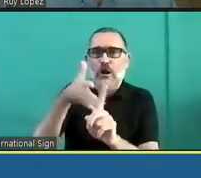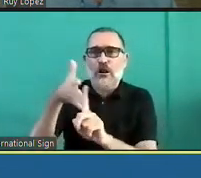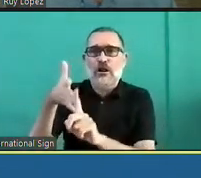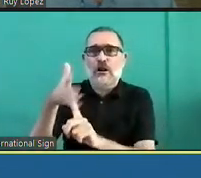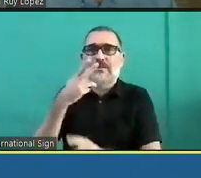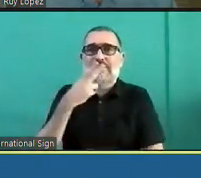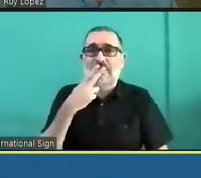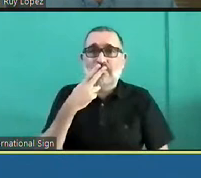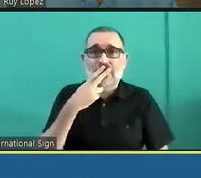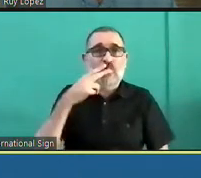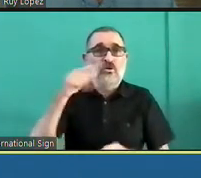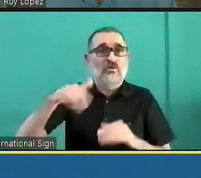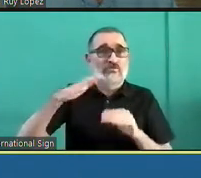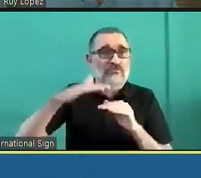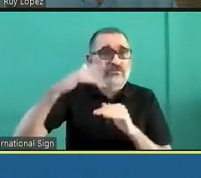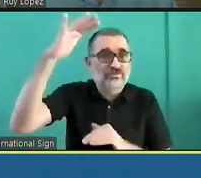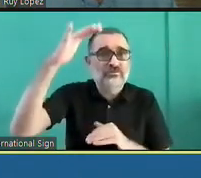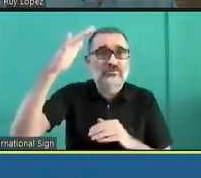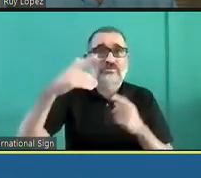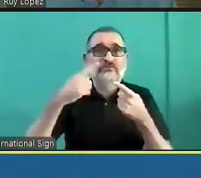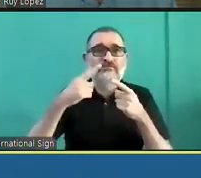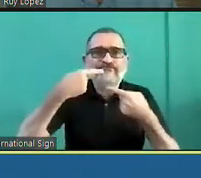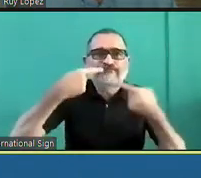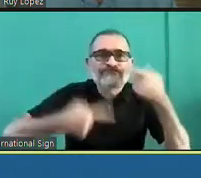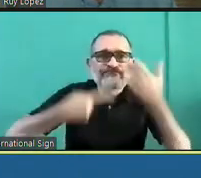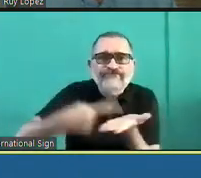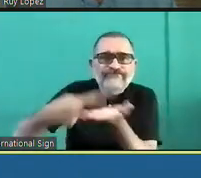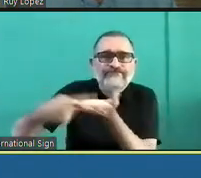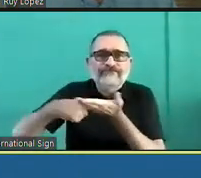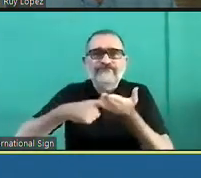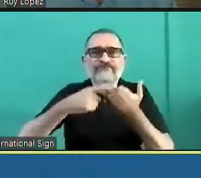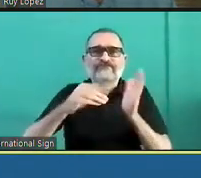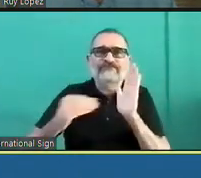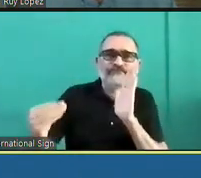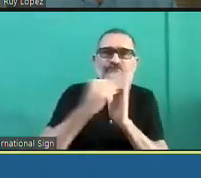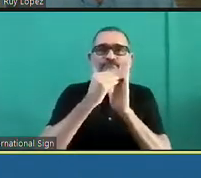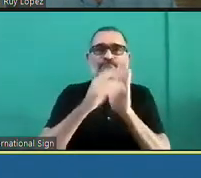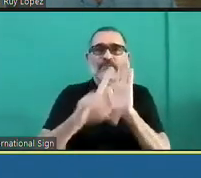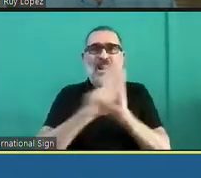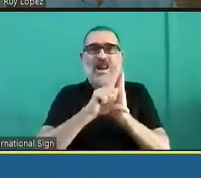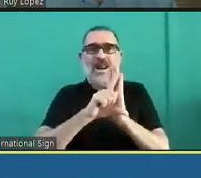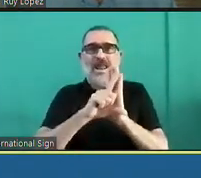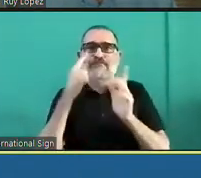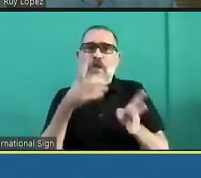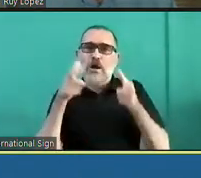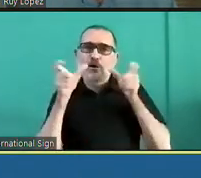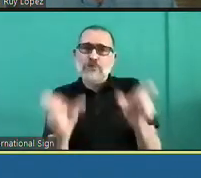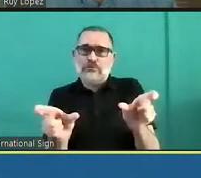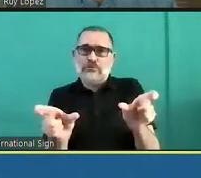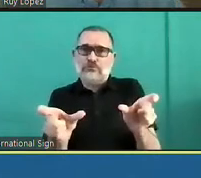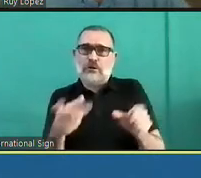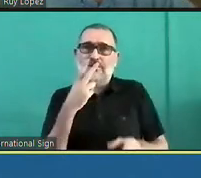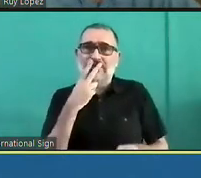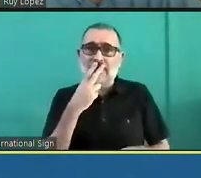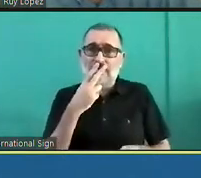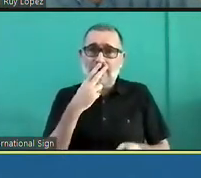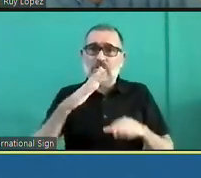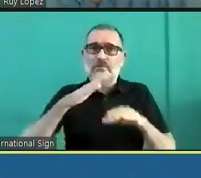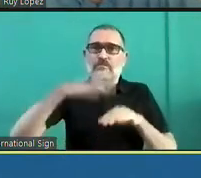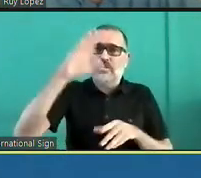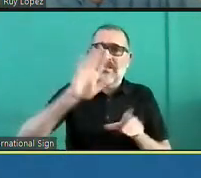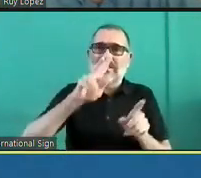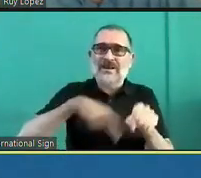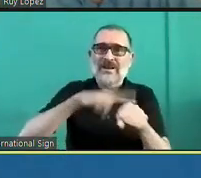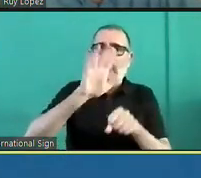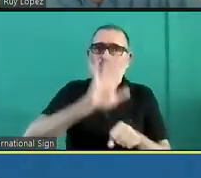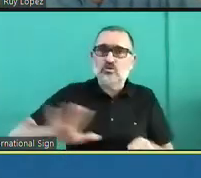en en cargos de liderazgo a nivel federal de estado y en academia así que le pasó la